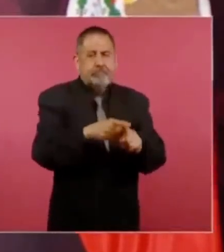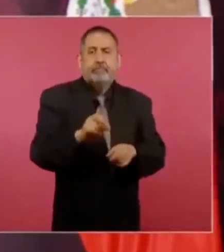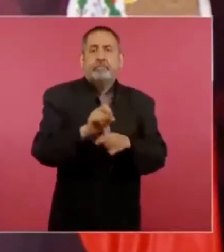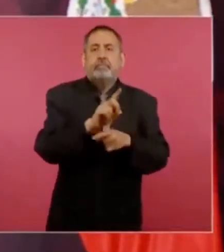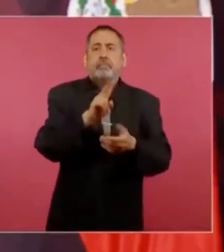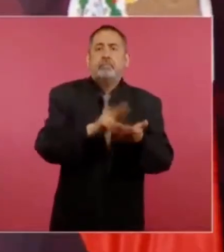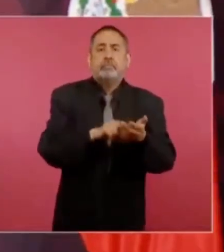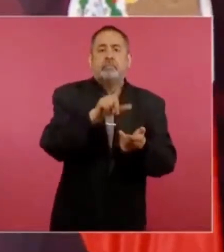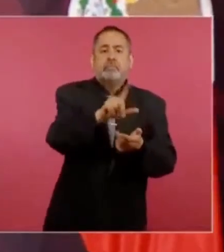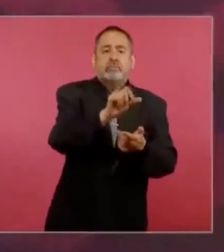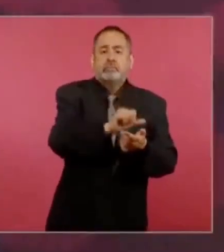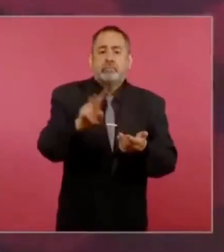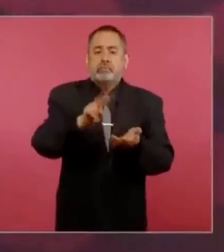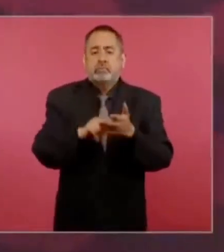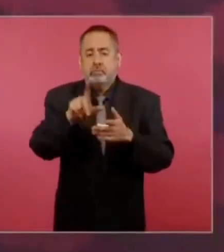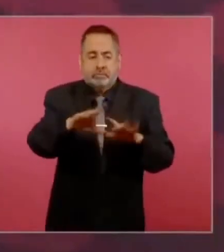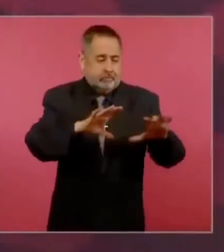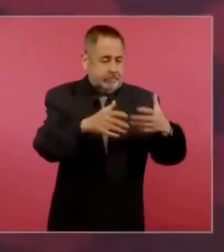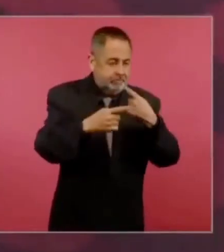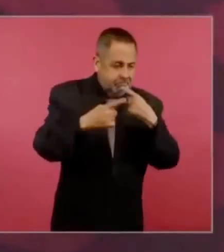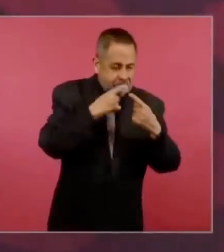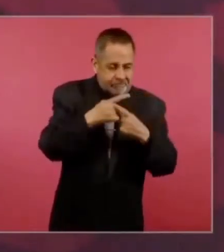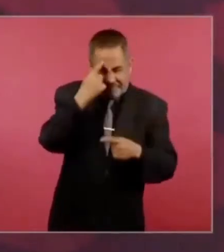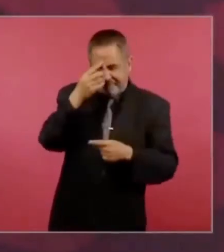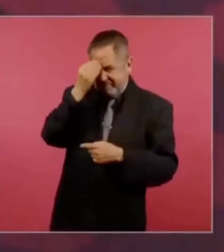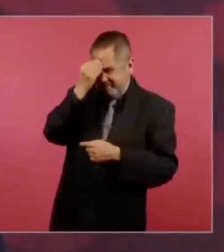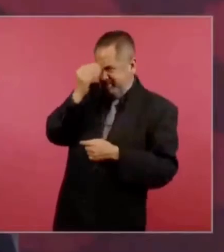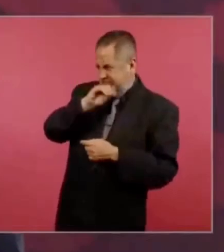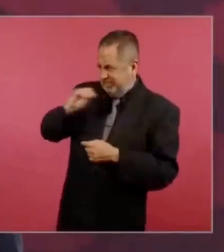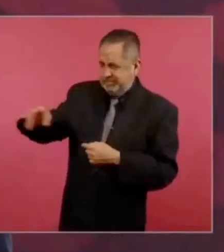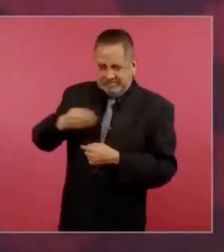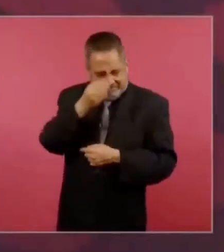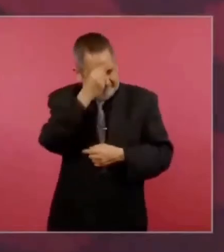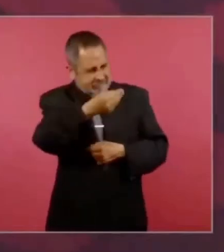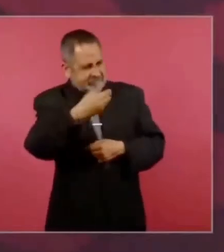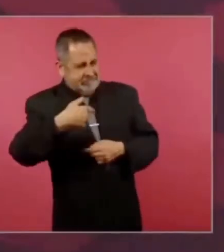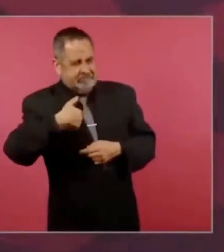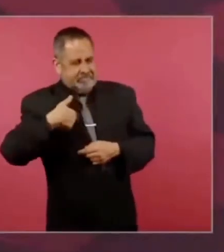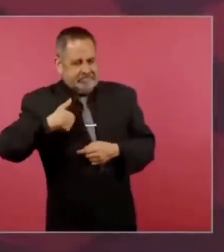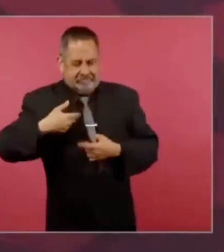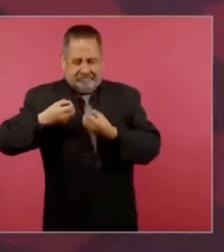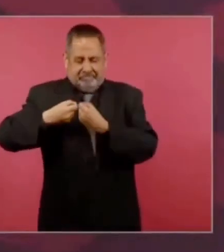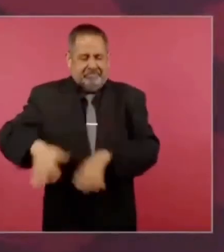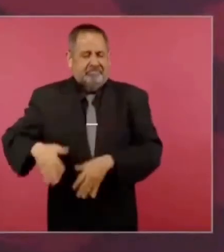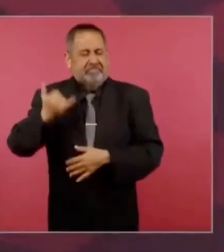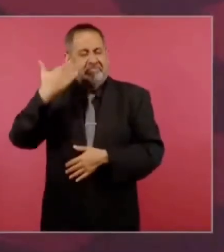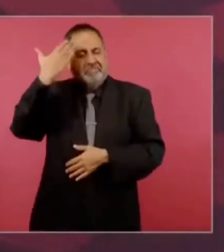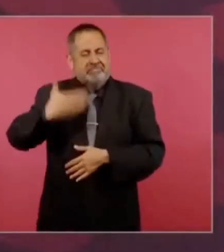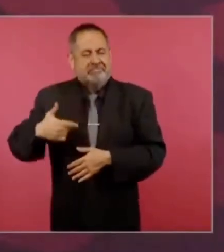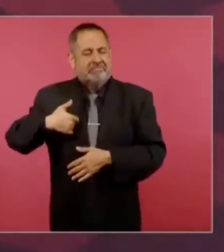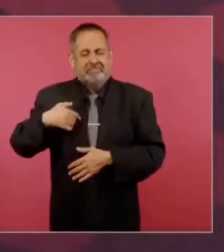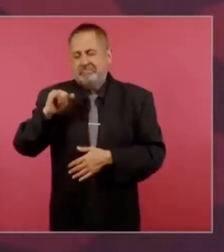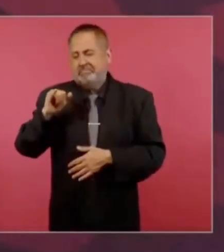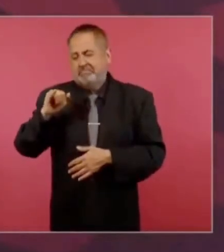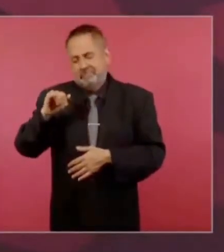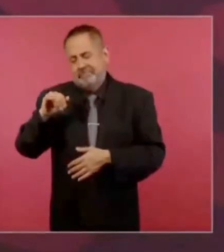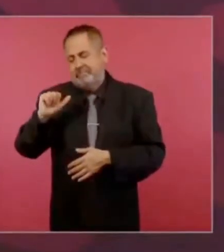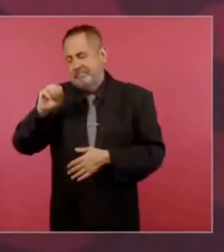2017 y 2018 con el fin de desprestigiarme como candidato presidencial, aunque el mismo Krause